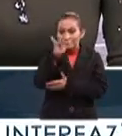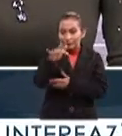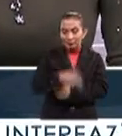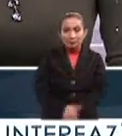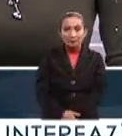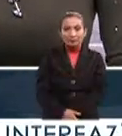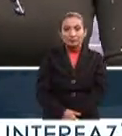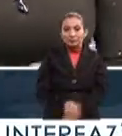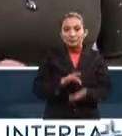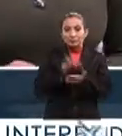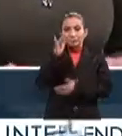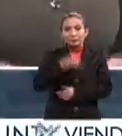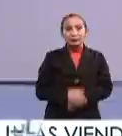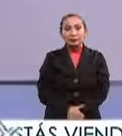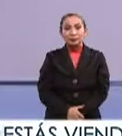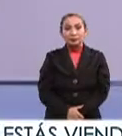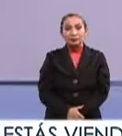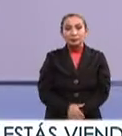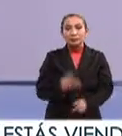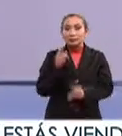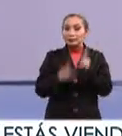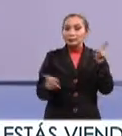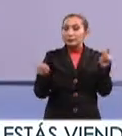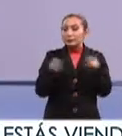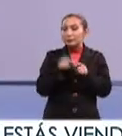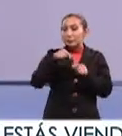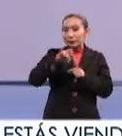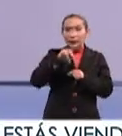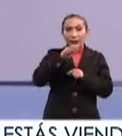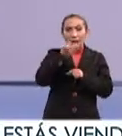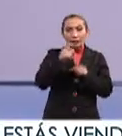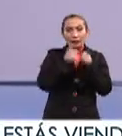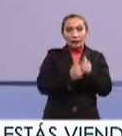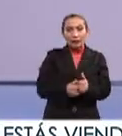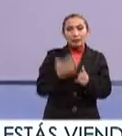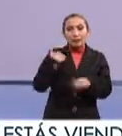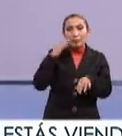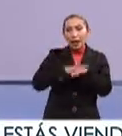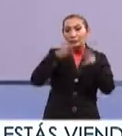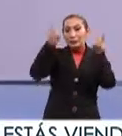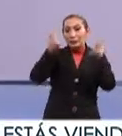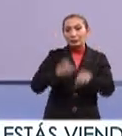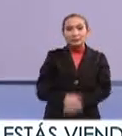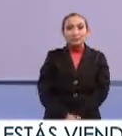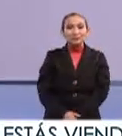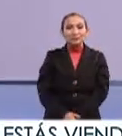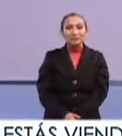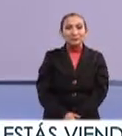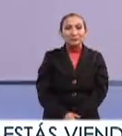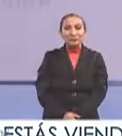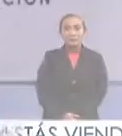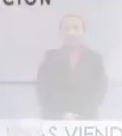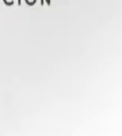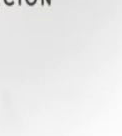gracias. Gracias. Y hacemos una breve pausa aquí en Interfaz. No se vayan, tenemos mucho más.